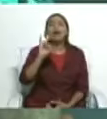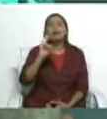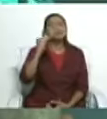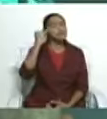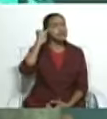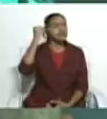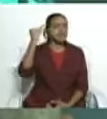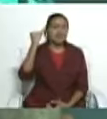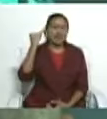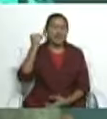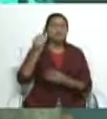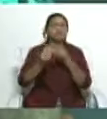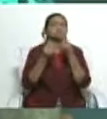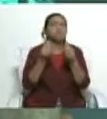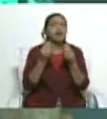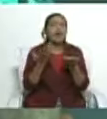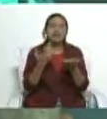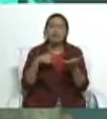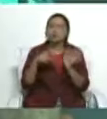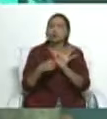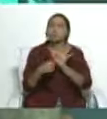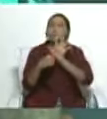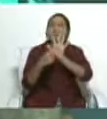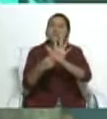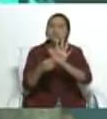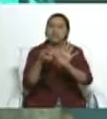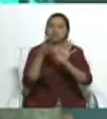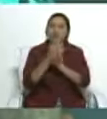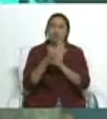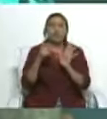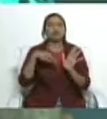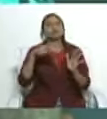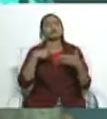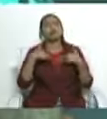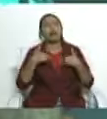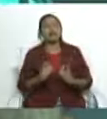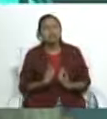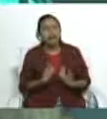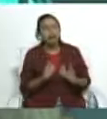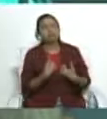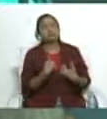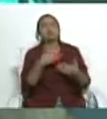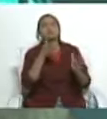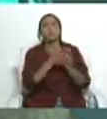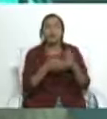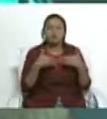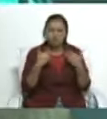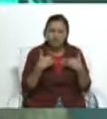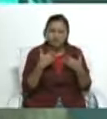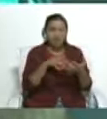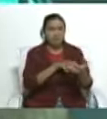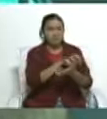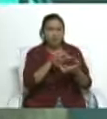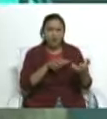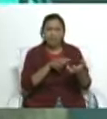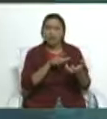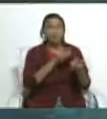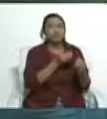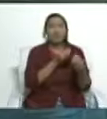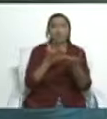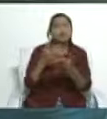del medio, donde nos cansamos de los conflictos que no han dejado de ningún tipo de beneficio para nuestra